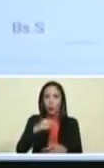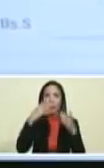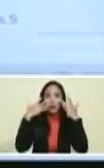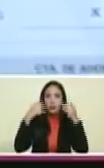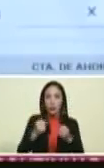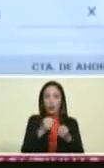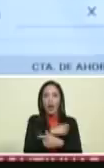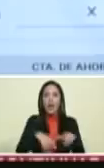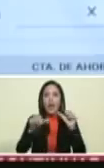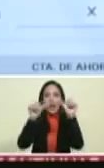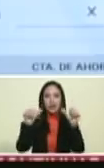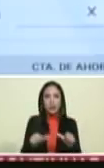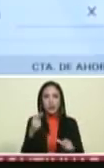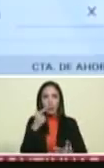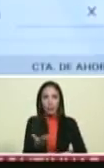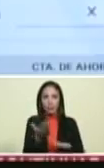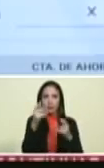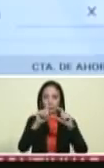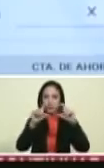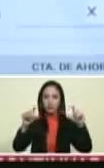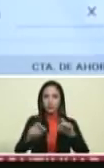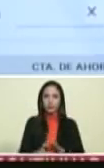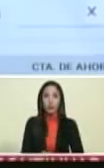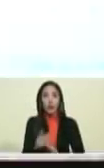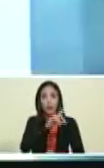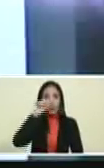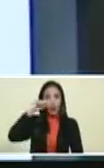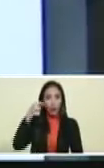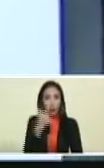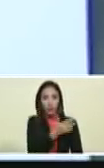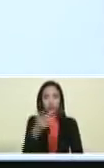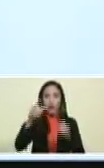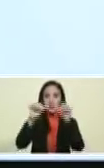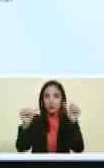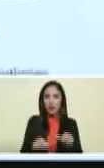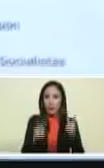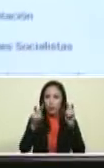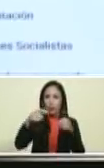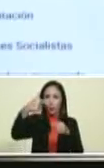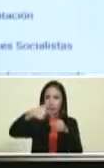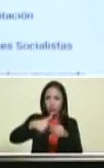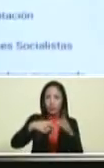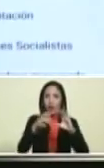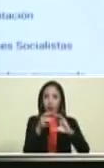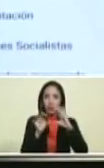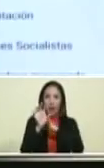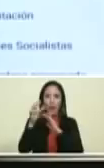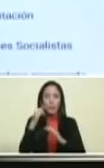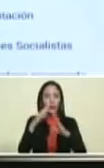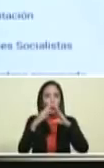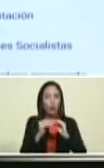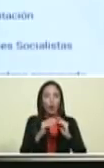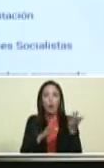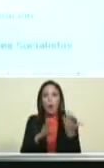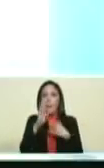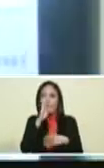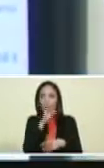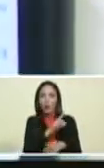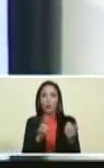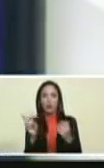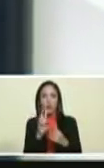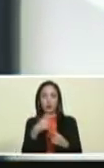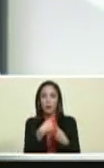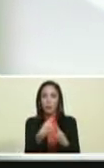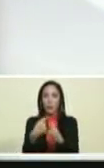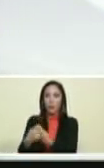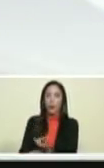del sistema PDV Bio. Recuerda que con este sistema también puedes utilizar todas tus cuentas del Banco de Venezuela